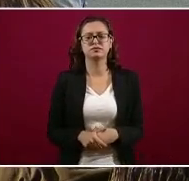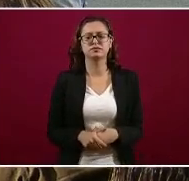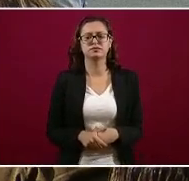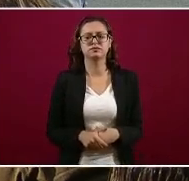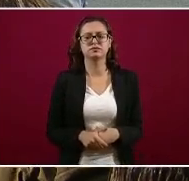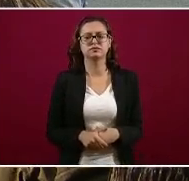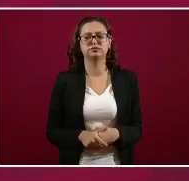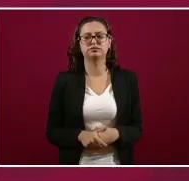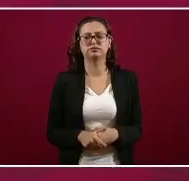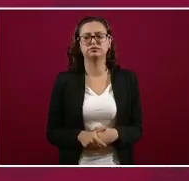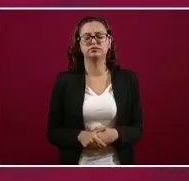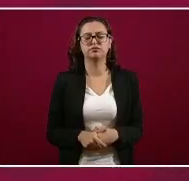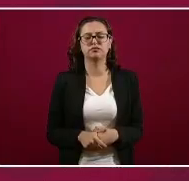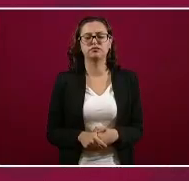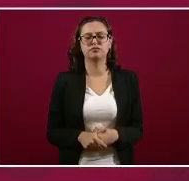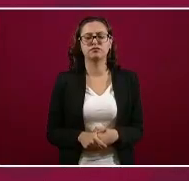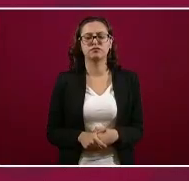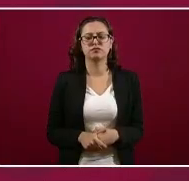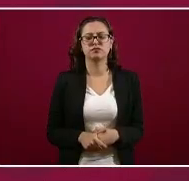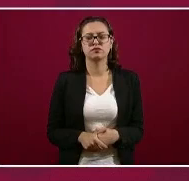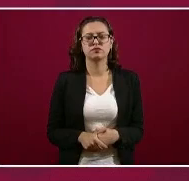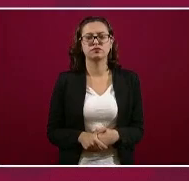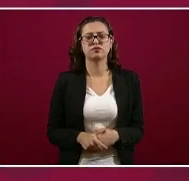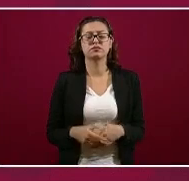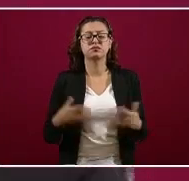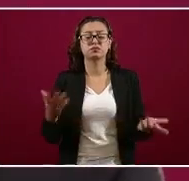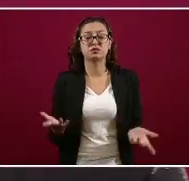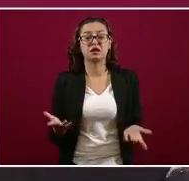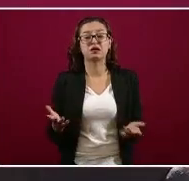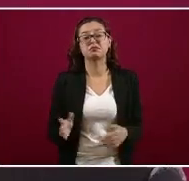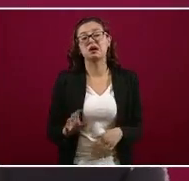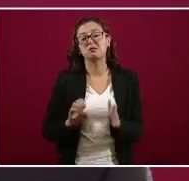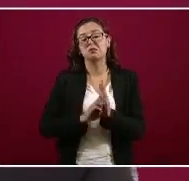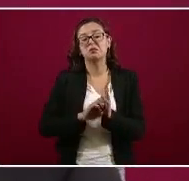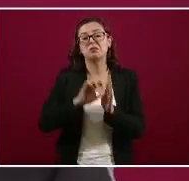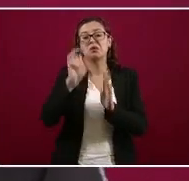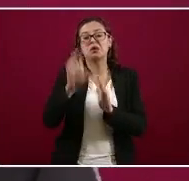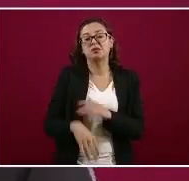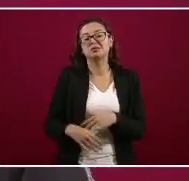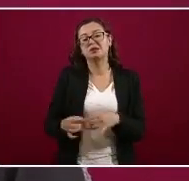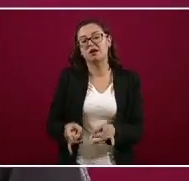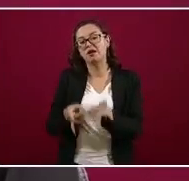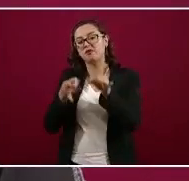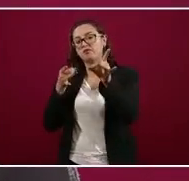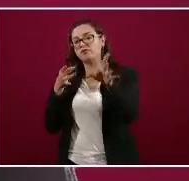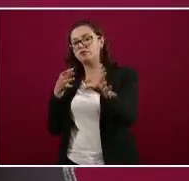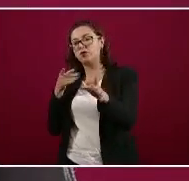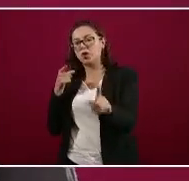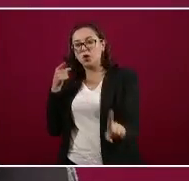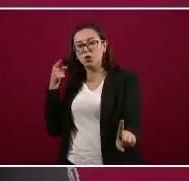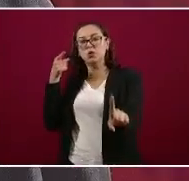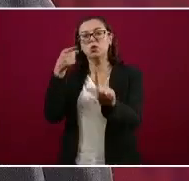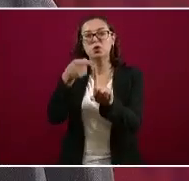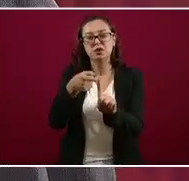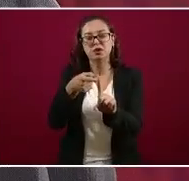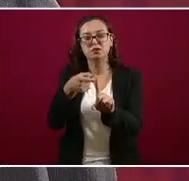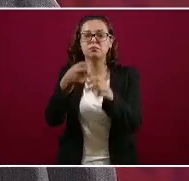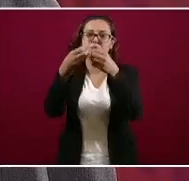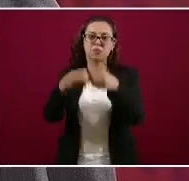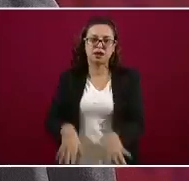las inciertas perdiste y si no leen ciertas también